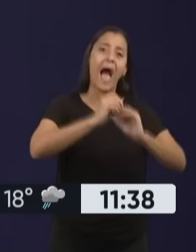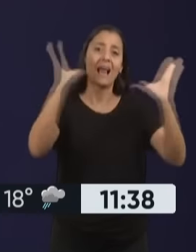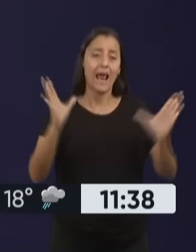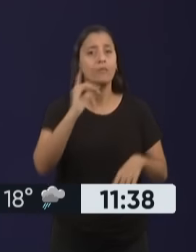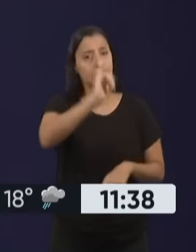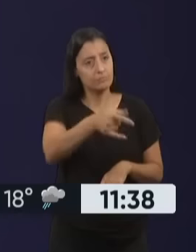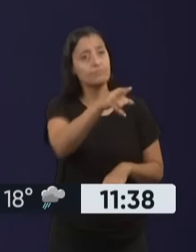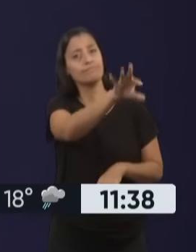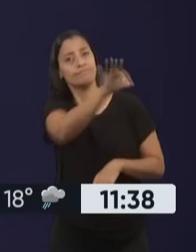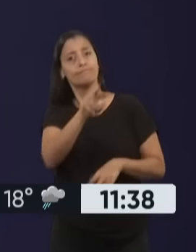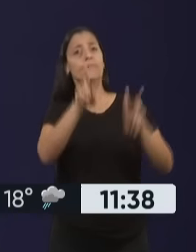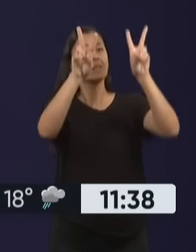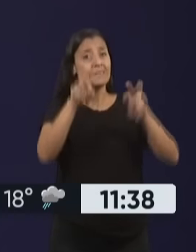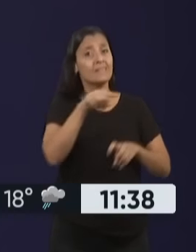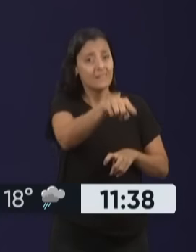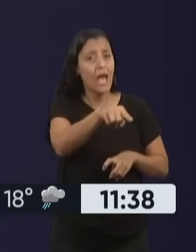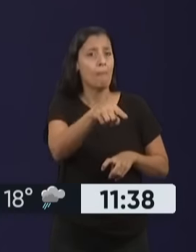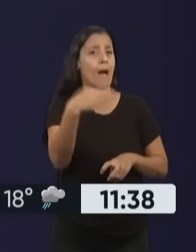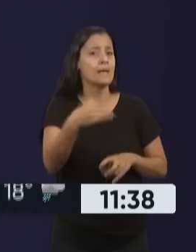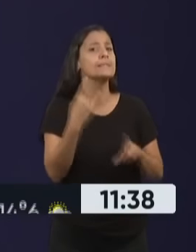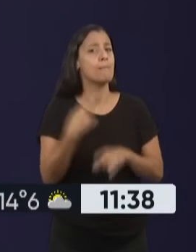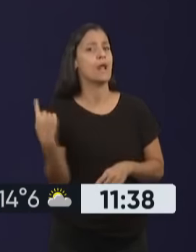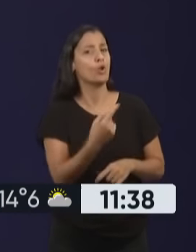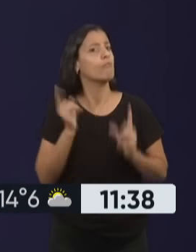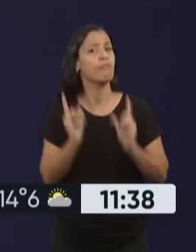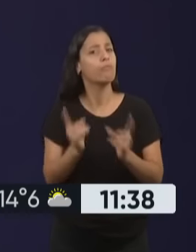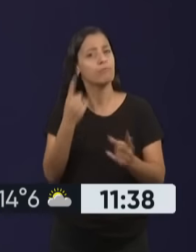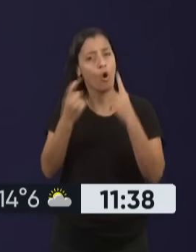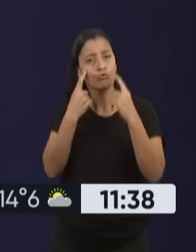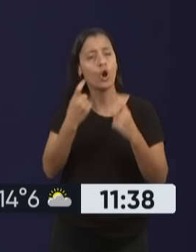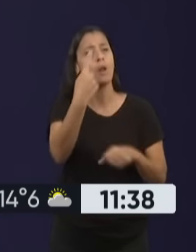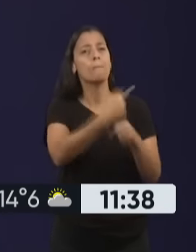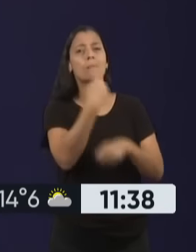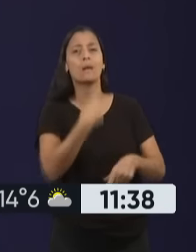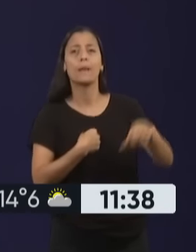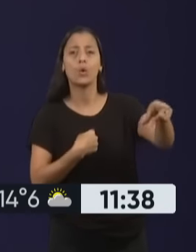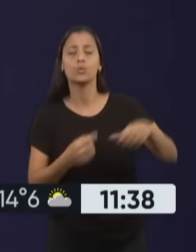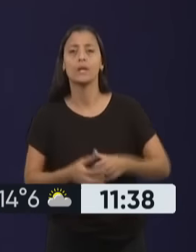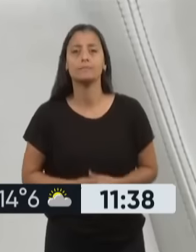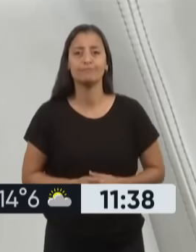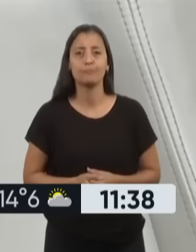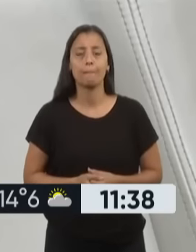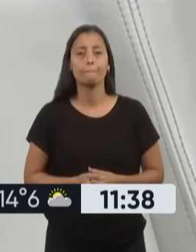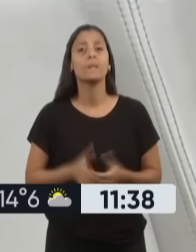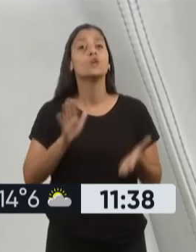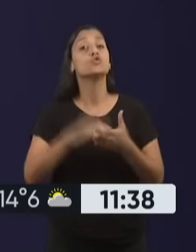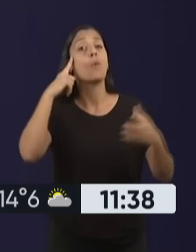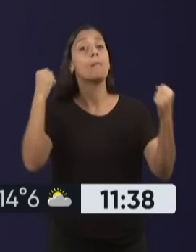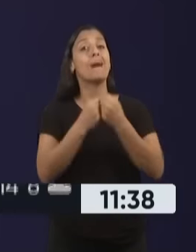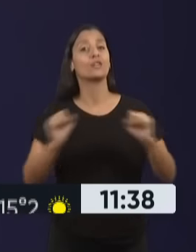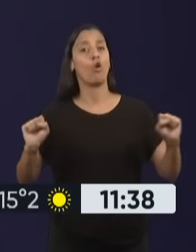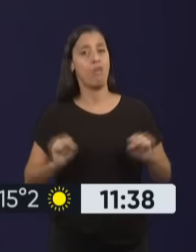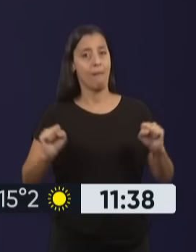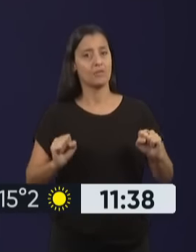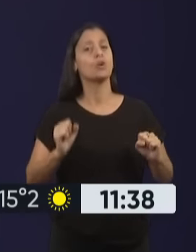Efectivamente es un tema que va a tener permanente revisión no no me acuerdo cuál fue la primera pregunta Bueno me lo